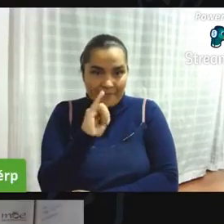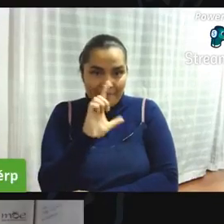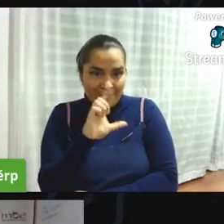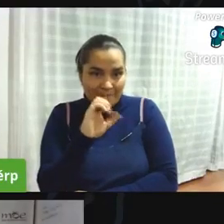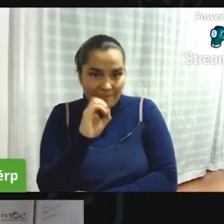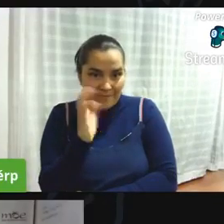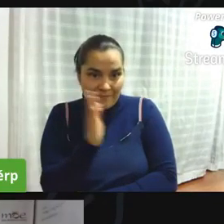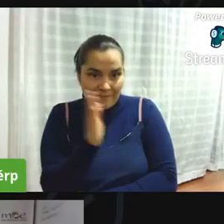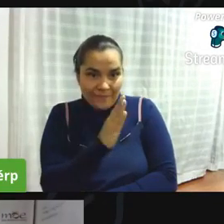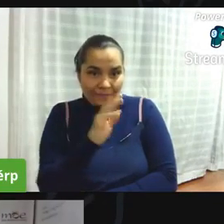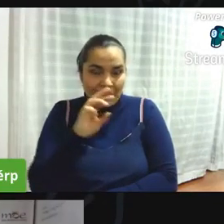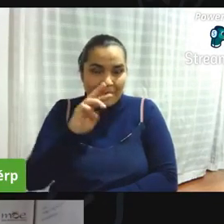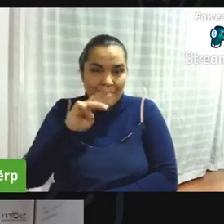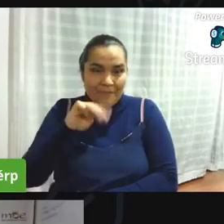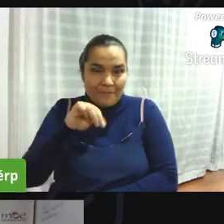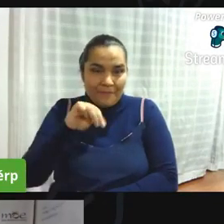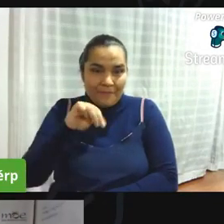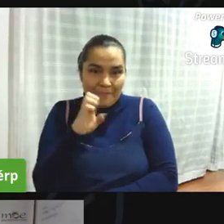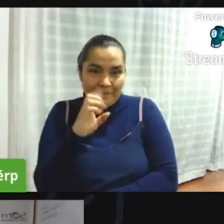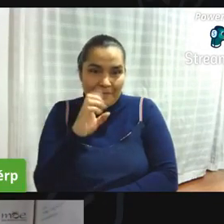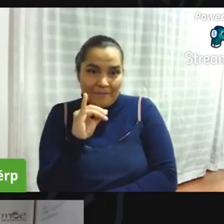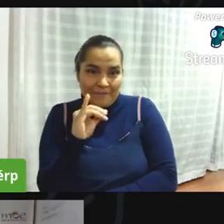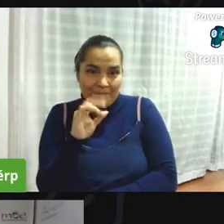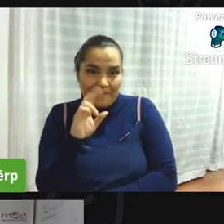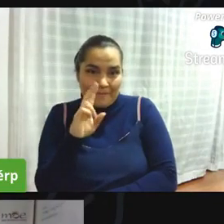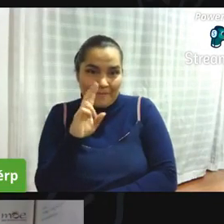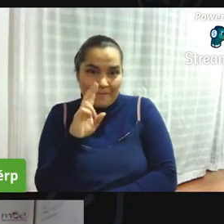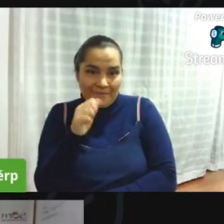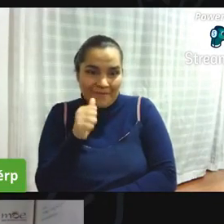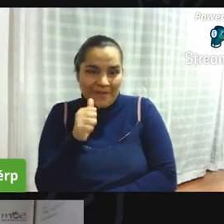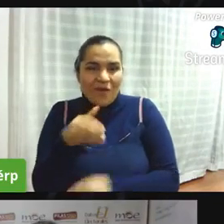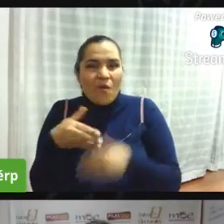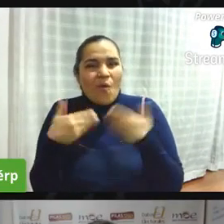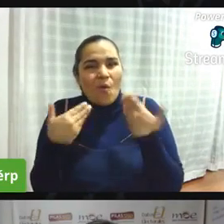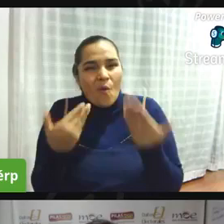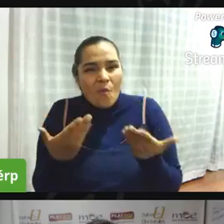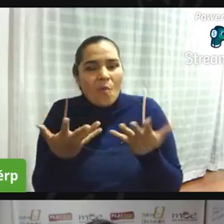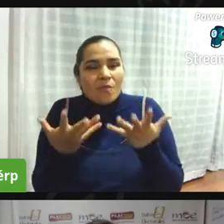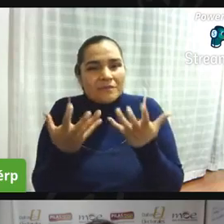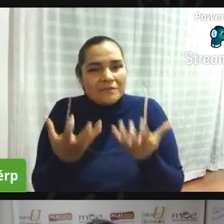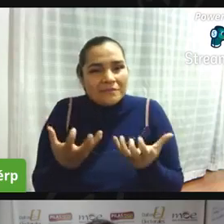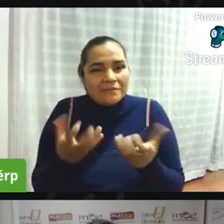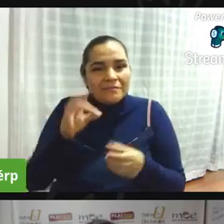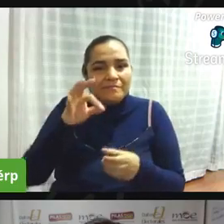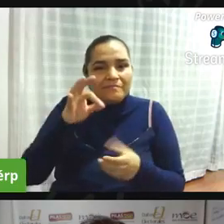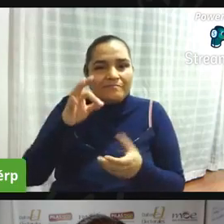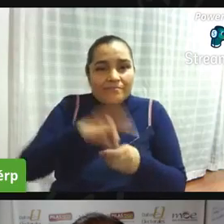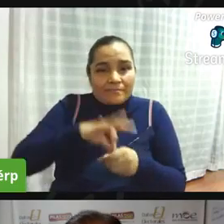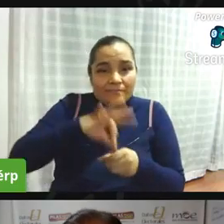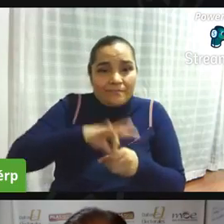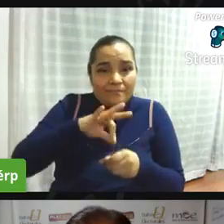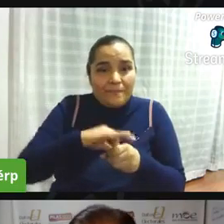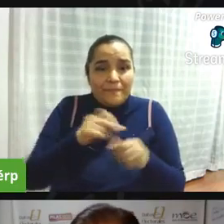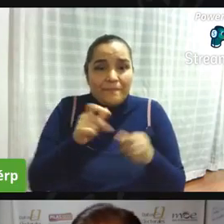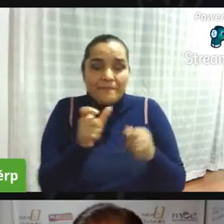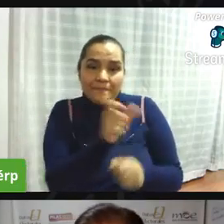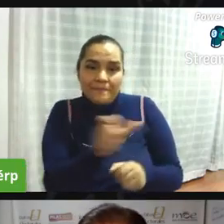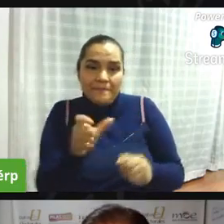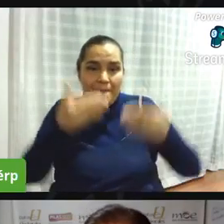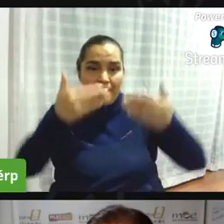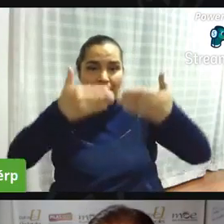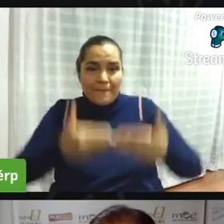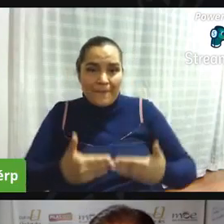las personas con discapacidad alejandra es diferente cómo se hace ese proceso inclusive